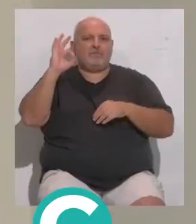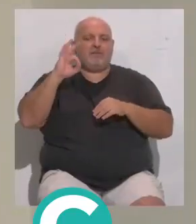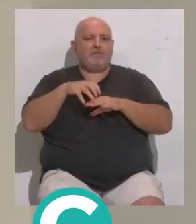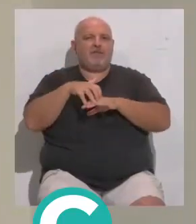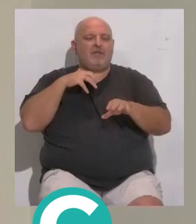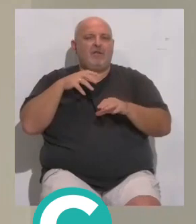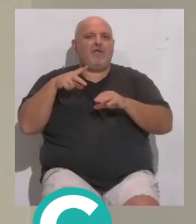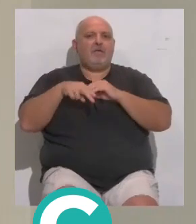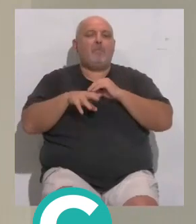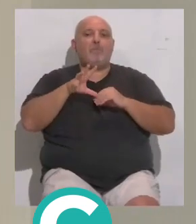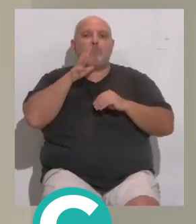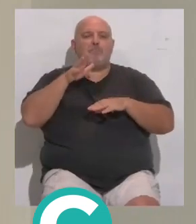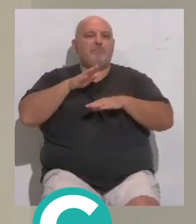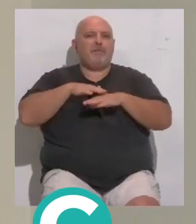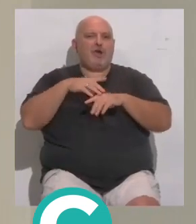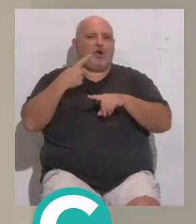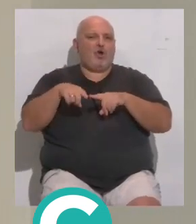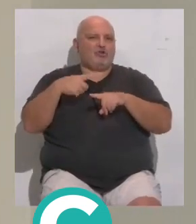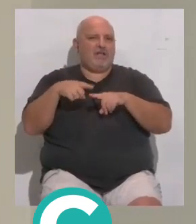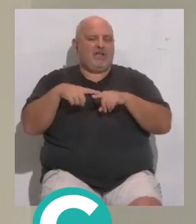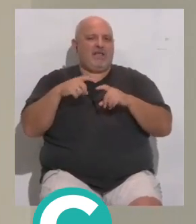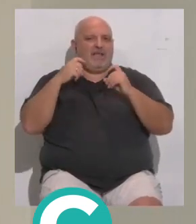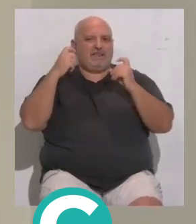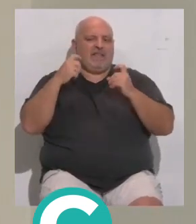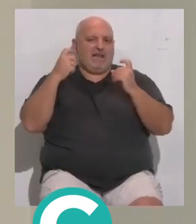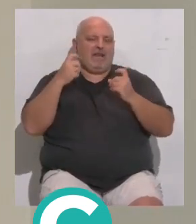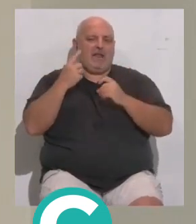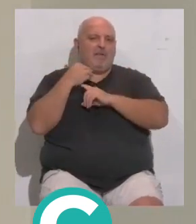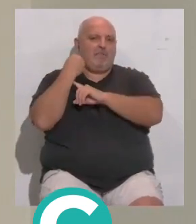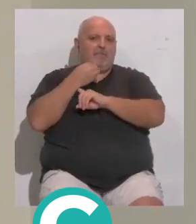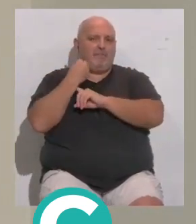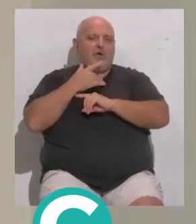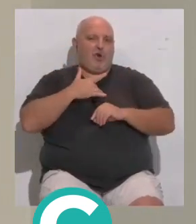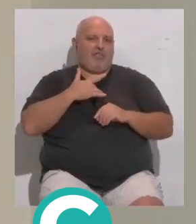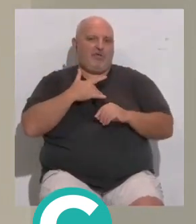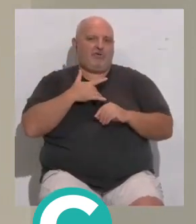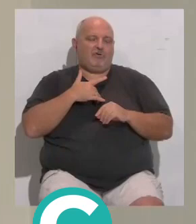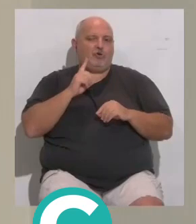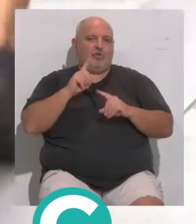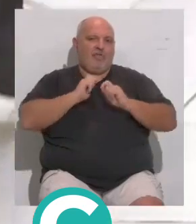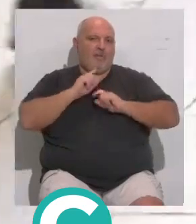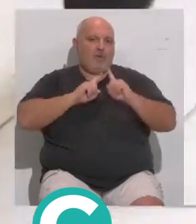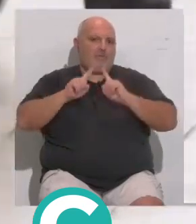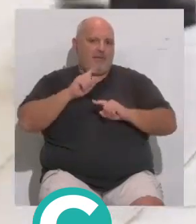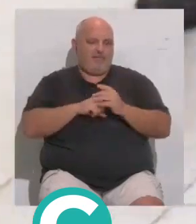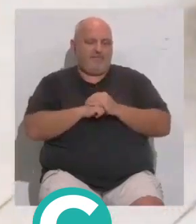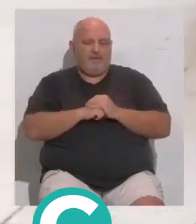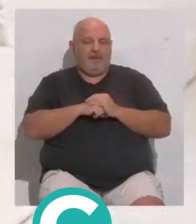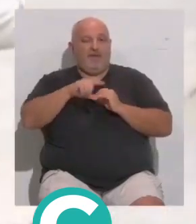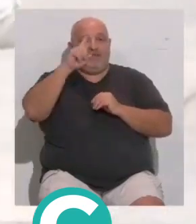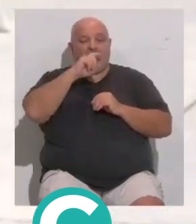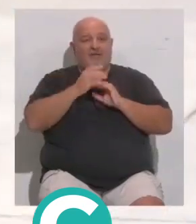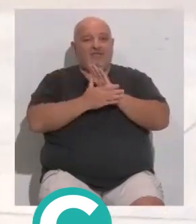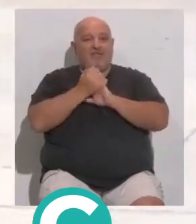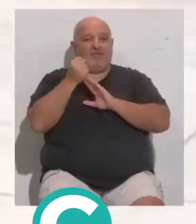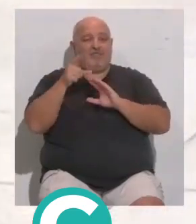muertes evitables porque son mínimas cosas que se pueden ir haciendo para intentar proteger a ese corazón para que en un futuro no nos dé problemas. Este año la